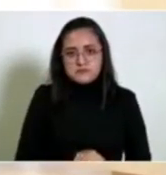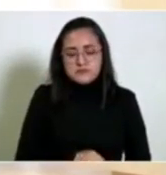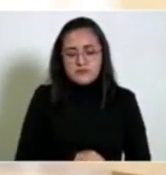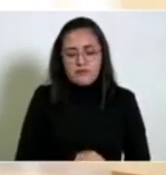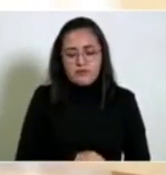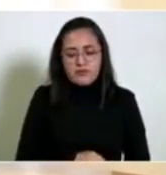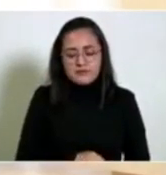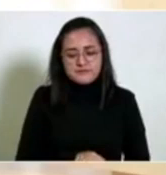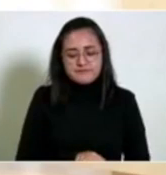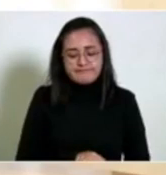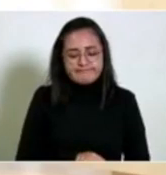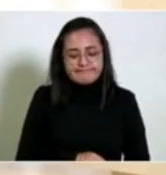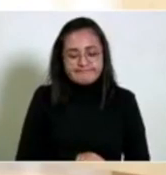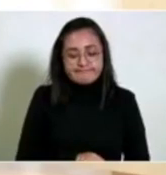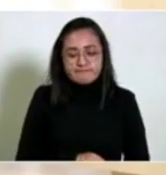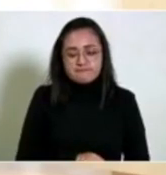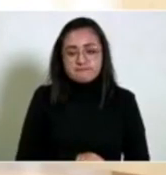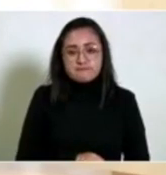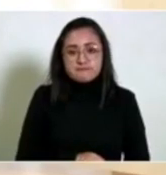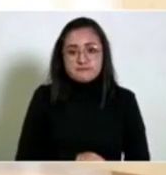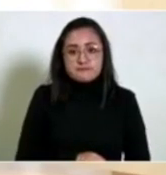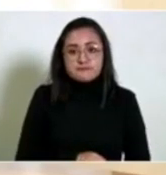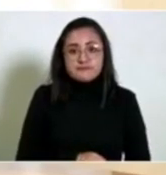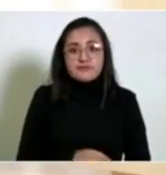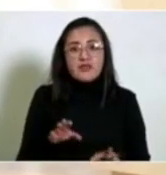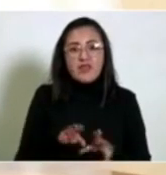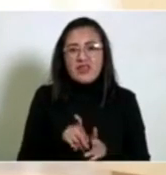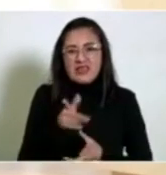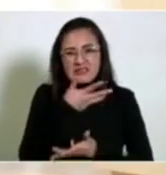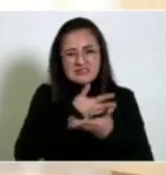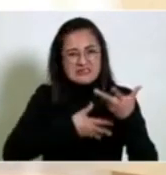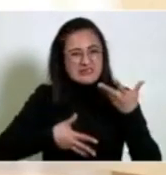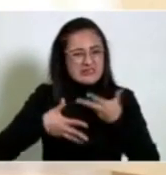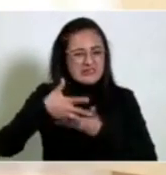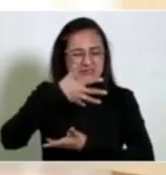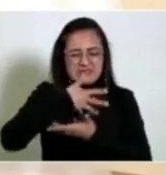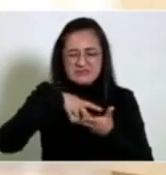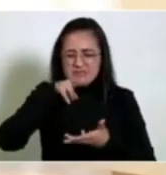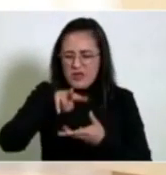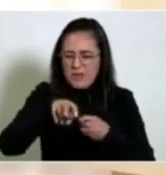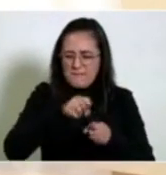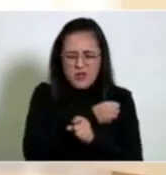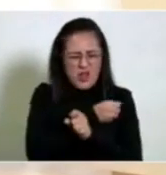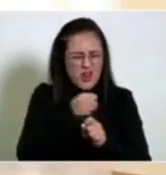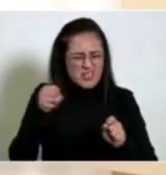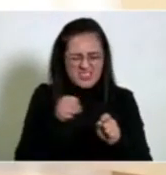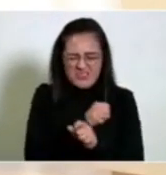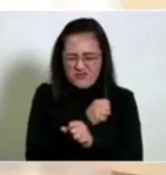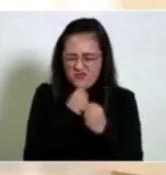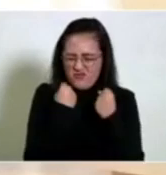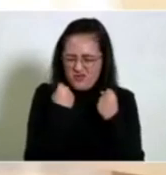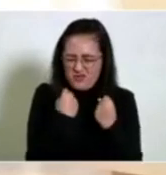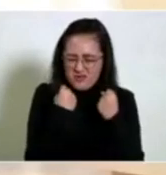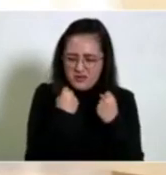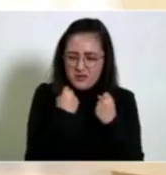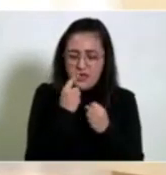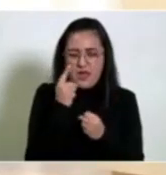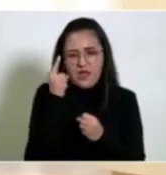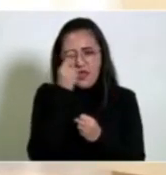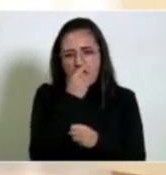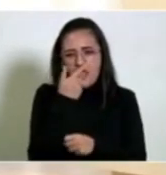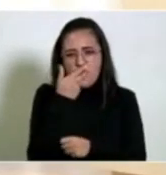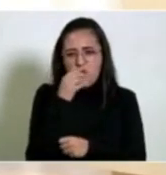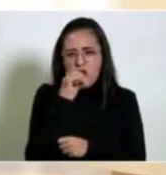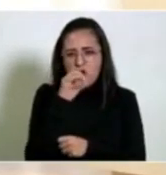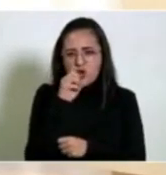derivado de un ambiente de violencia en el que se cedió allí el nuevo 5